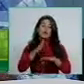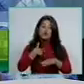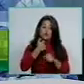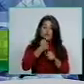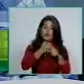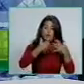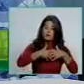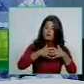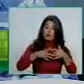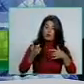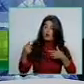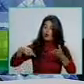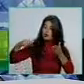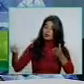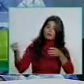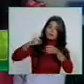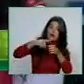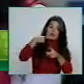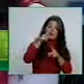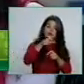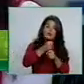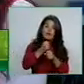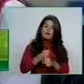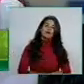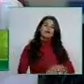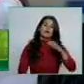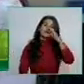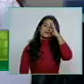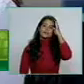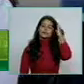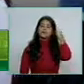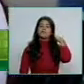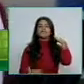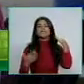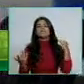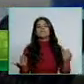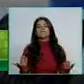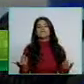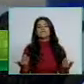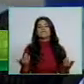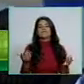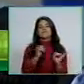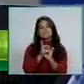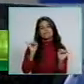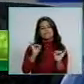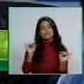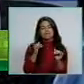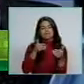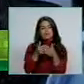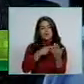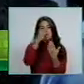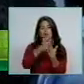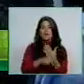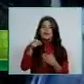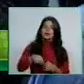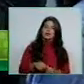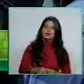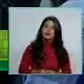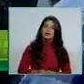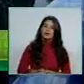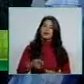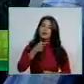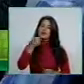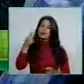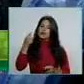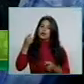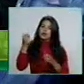que no tienen. Claro que sí. Bueno, Ingrid, lamentablemente estamos llegando al final de nuestro programa Diálogos de Saberes. Si quisiera escuchar bueno,